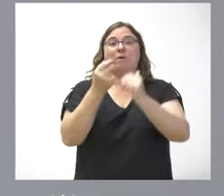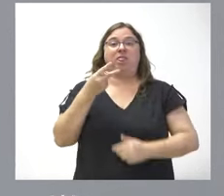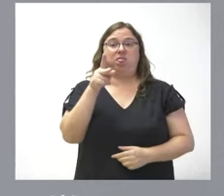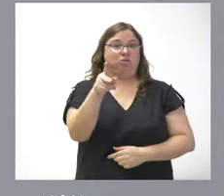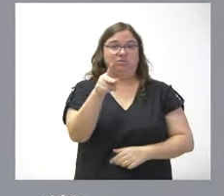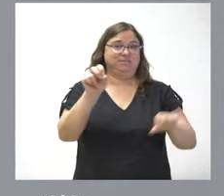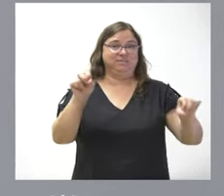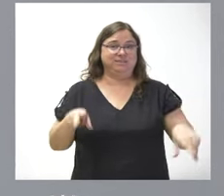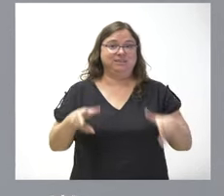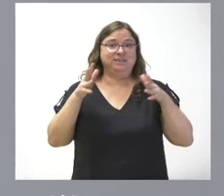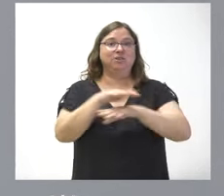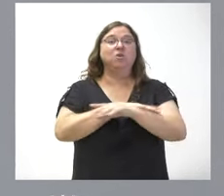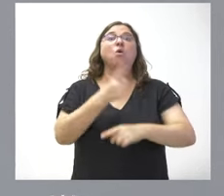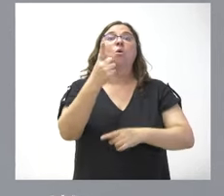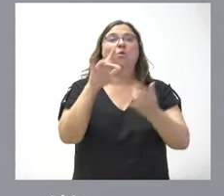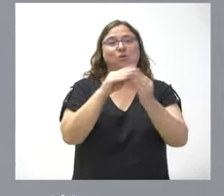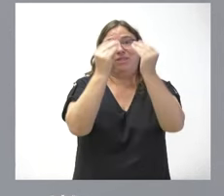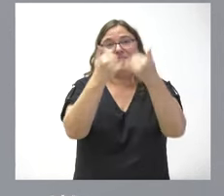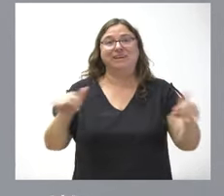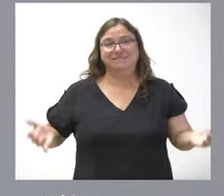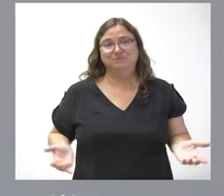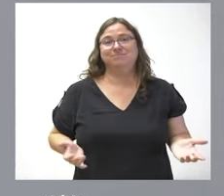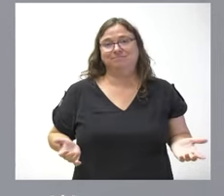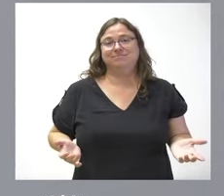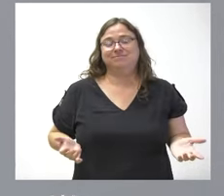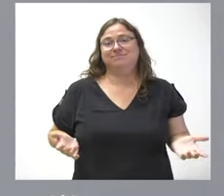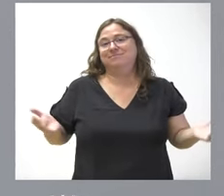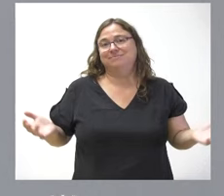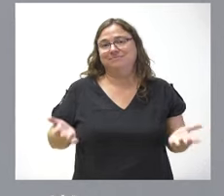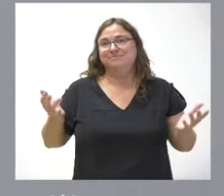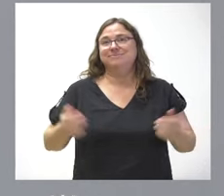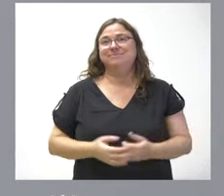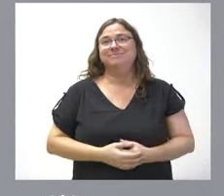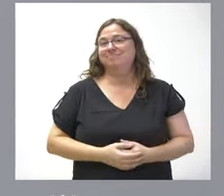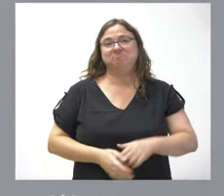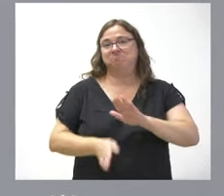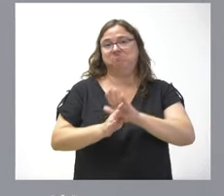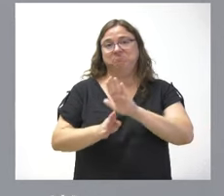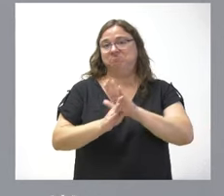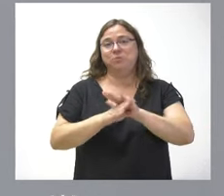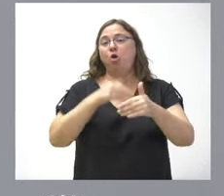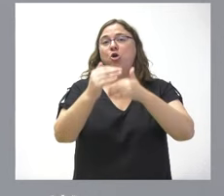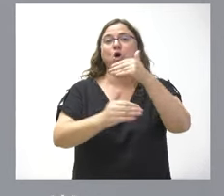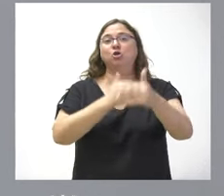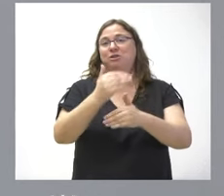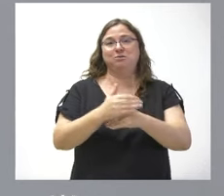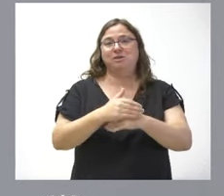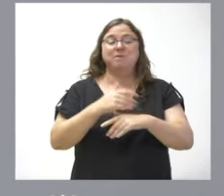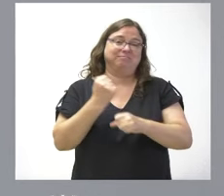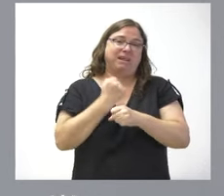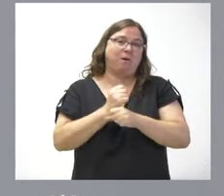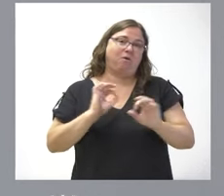consejo de gobierno y uno de ellos incluso era fiesta con lo cual estamos dando continuidad a lo que es nuestro